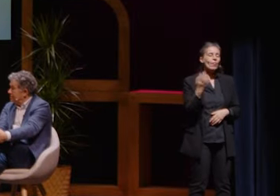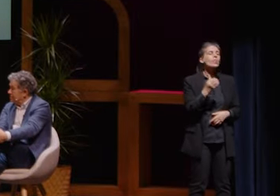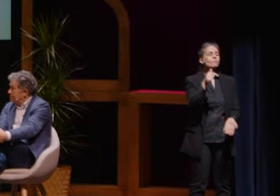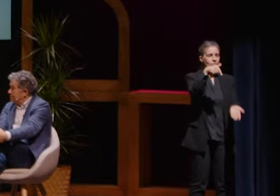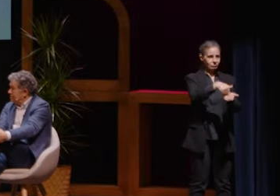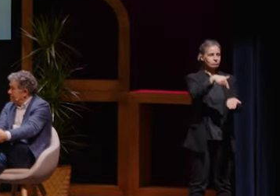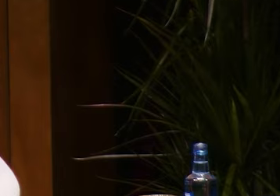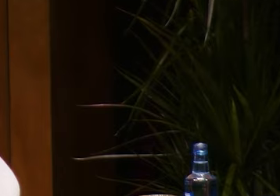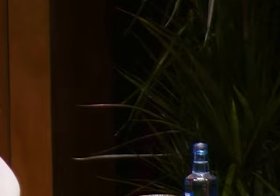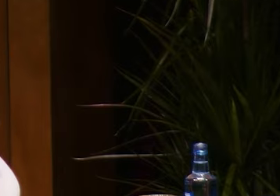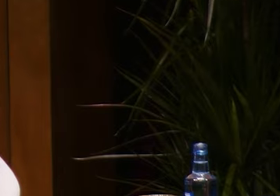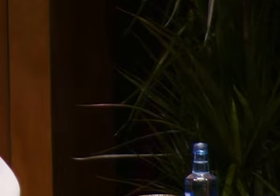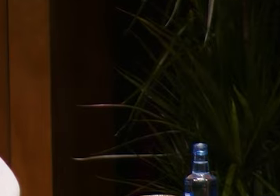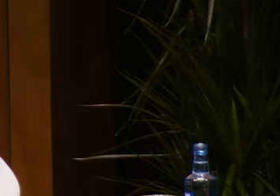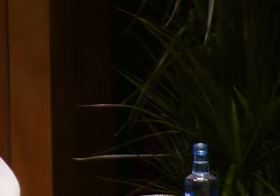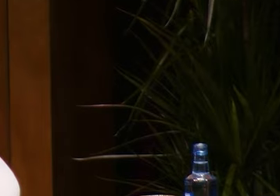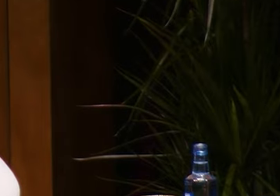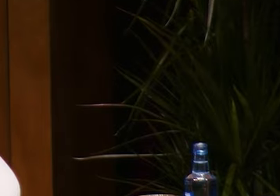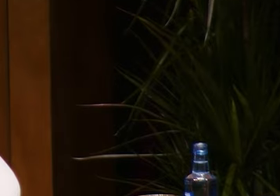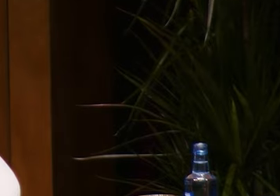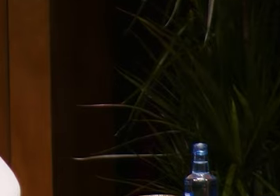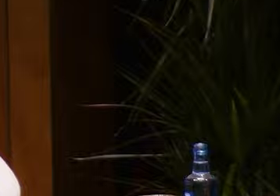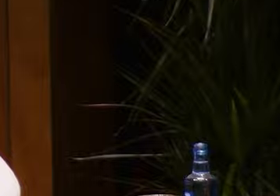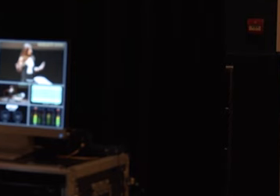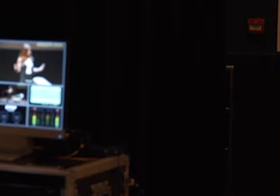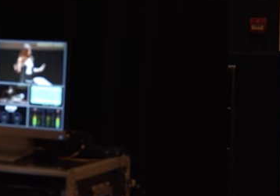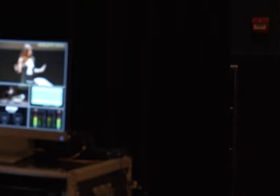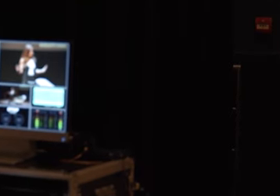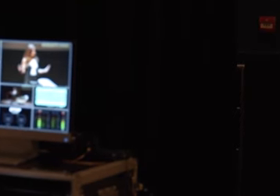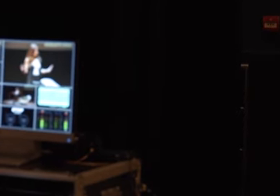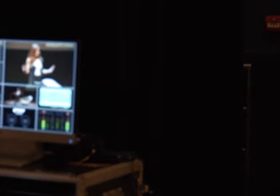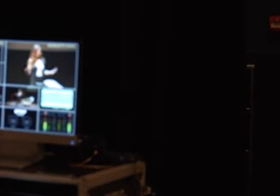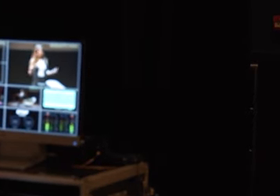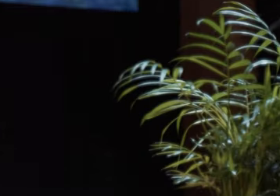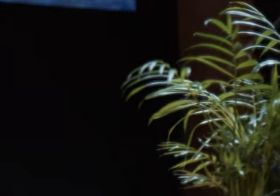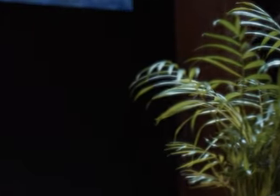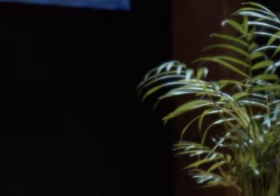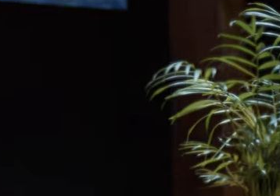reivindicativas, activas, ponerse de pie en el centro, seguir reivindicando.